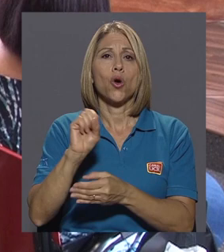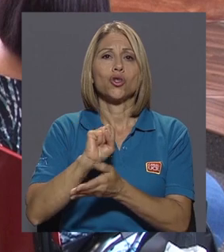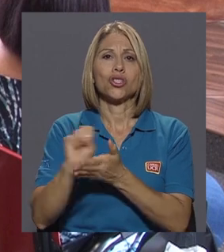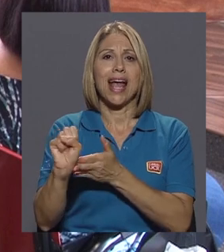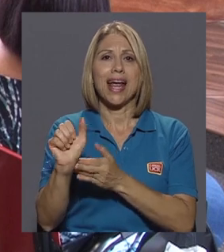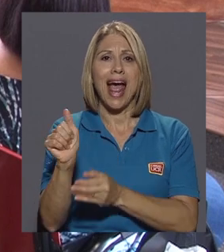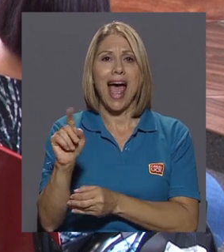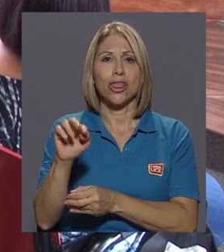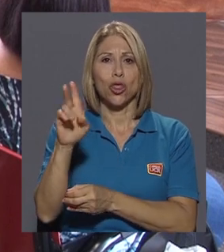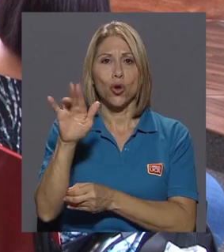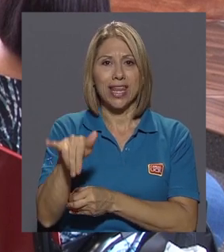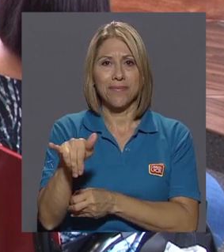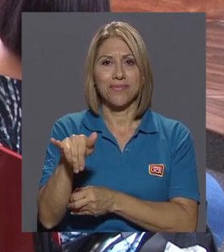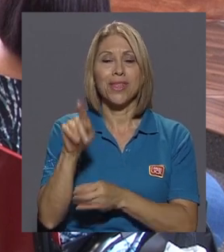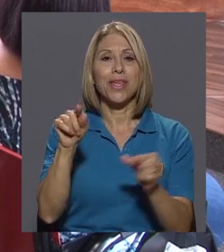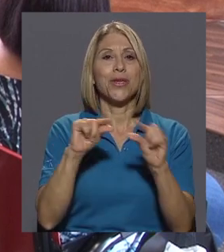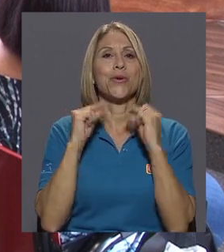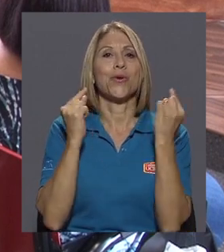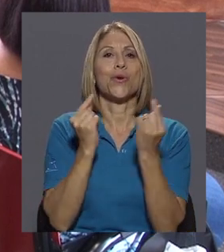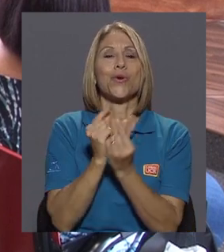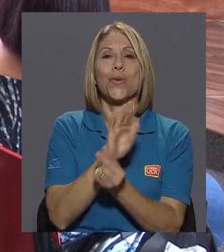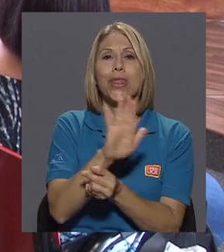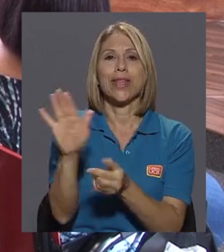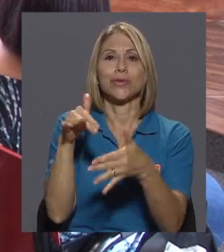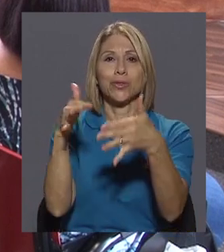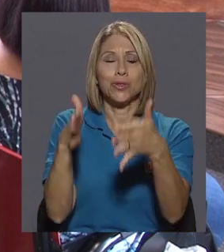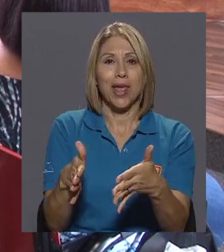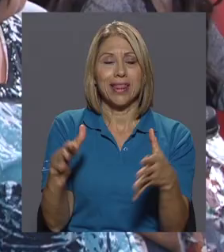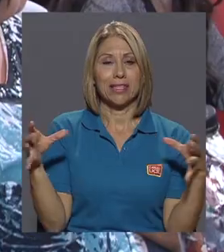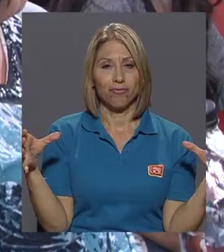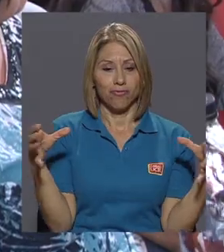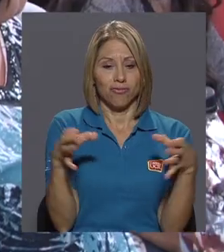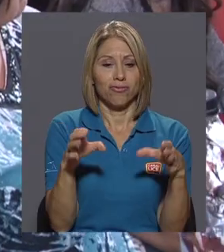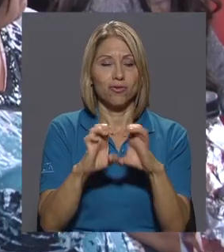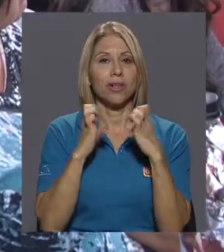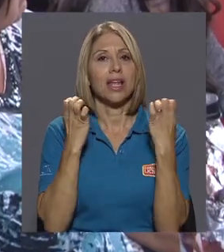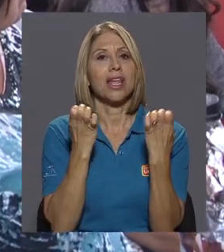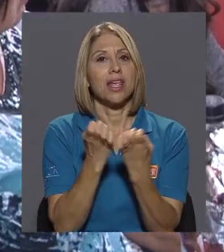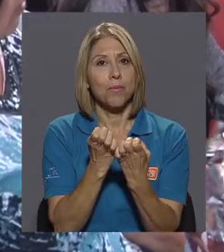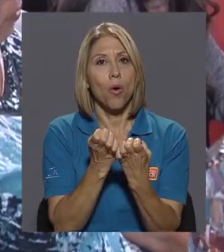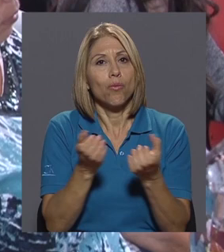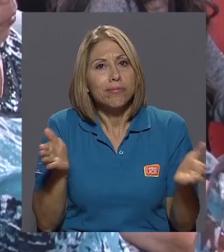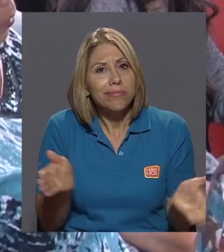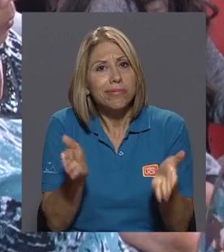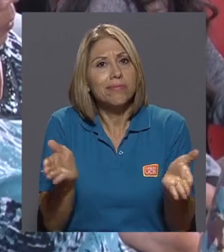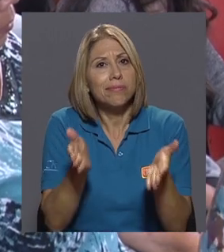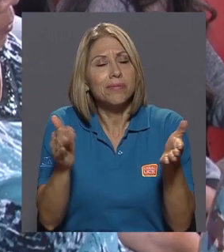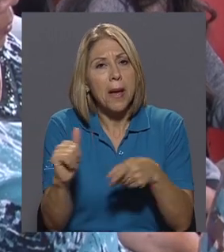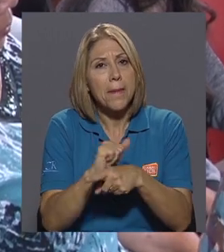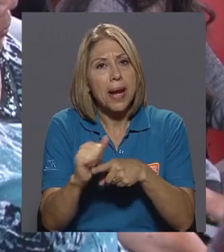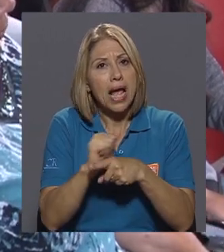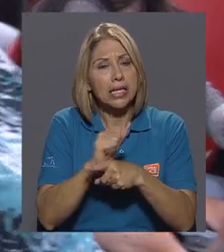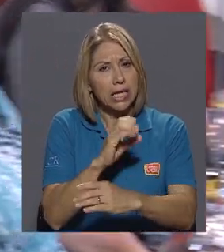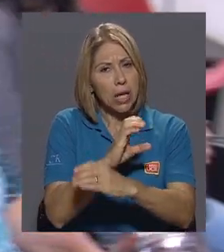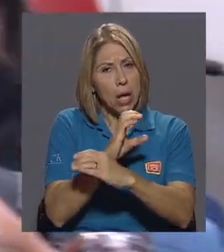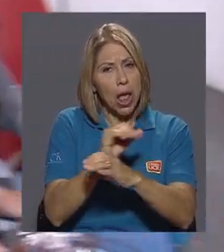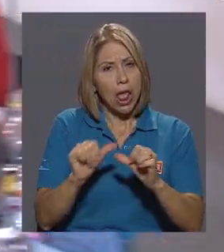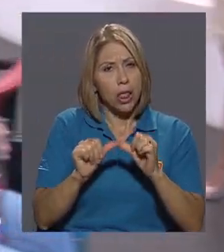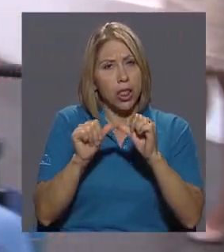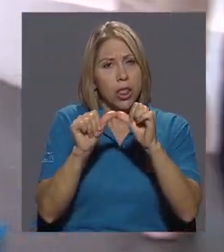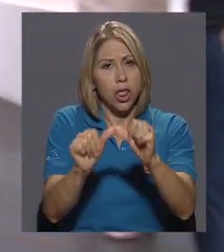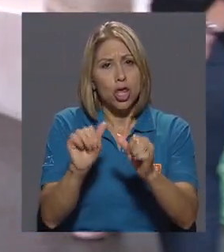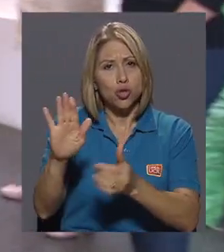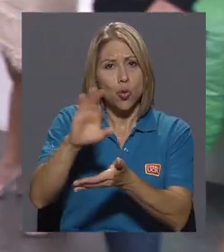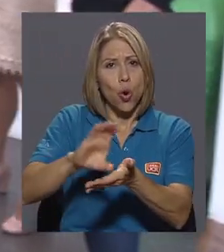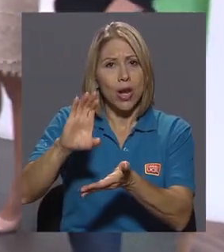un grupo de sus estudiantes, quienes integran un equipo que incentiva prácticas sostenibles en su colegio,